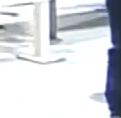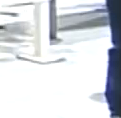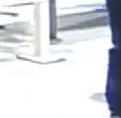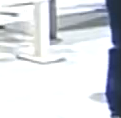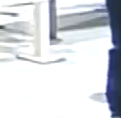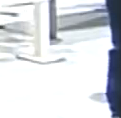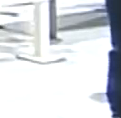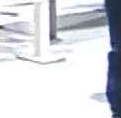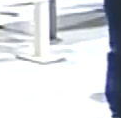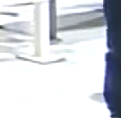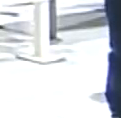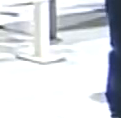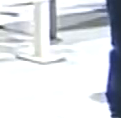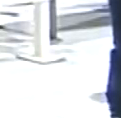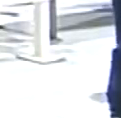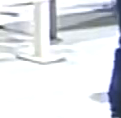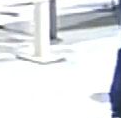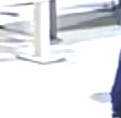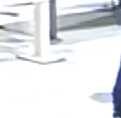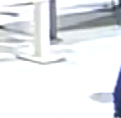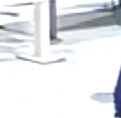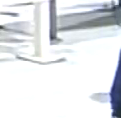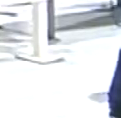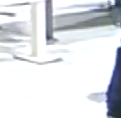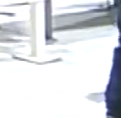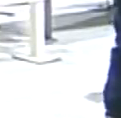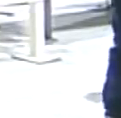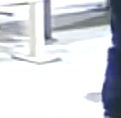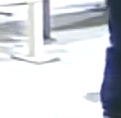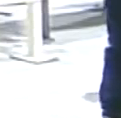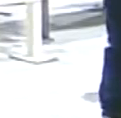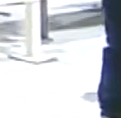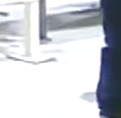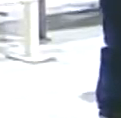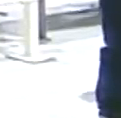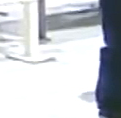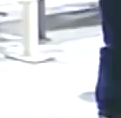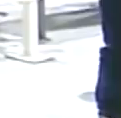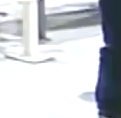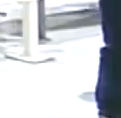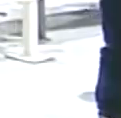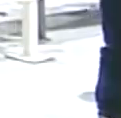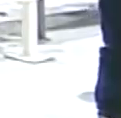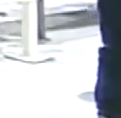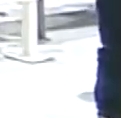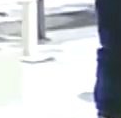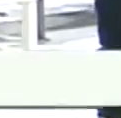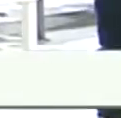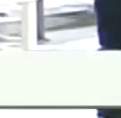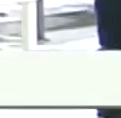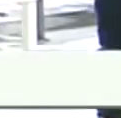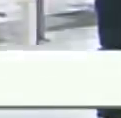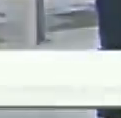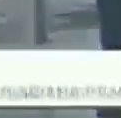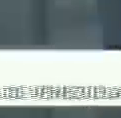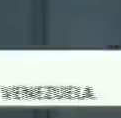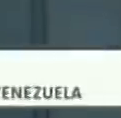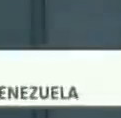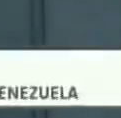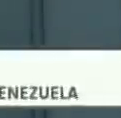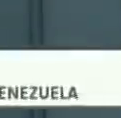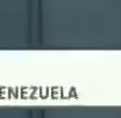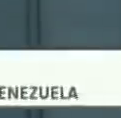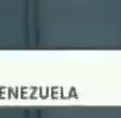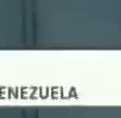la articulación productiva de todo el país. Nos hemos venido a la zona industrial de Guatire, aquí, municipio Ezequiel